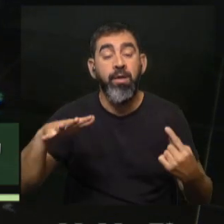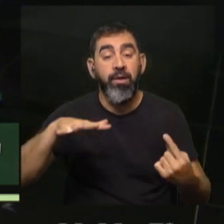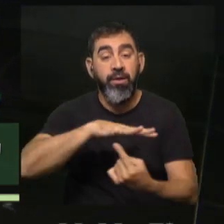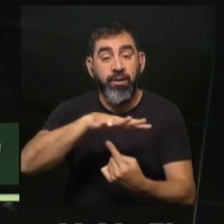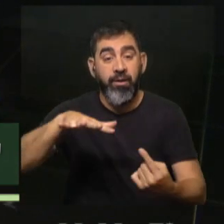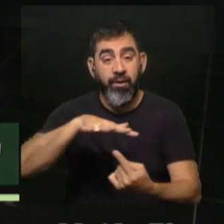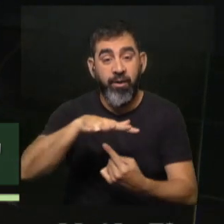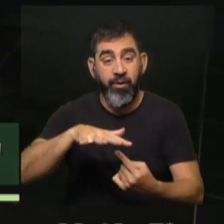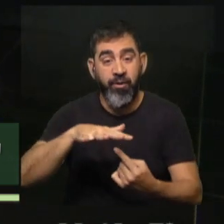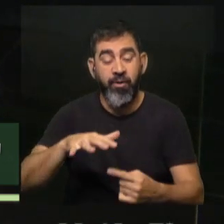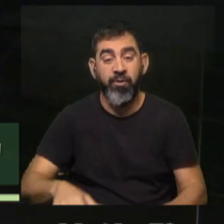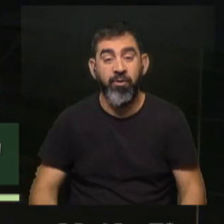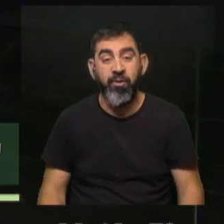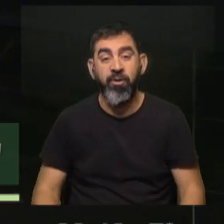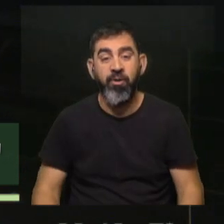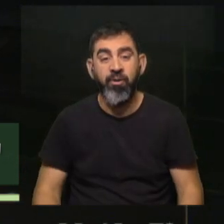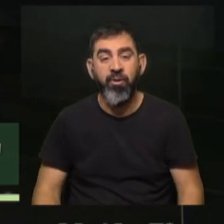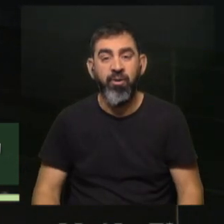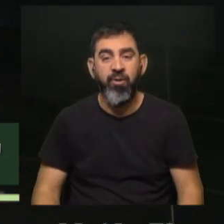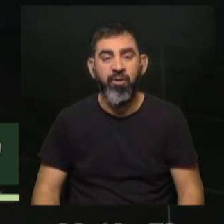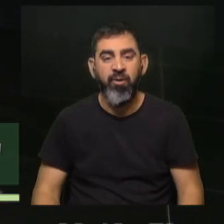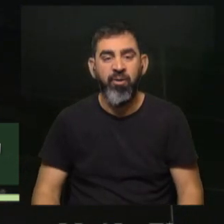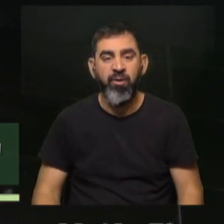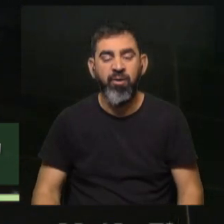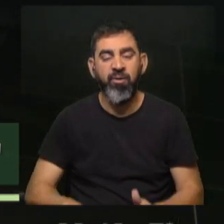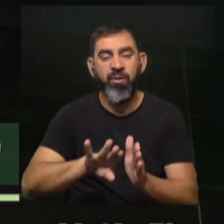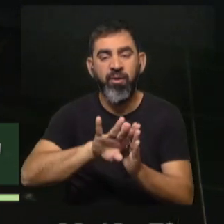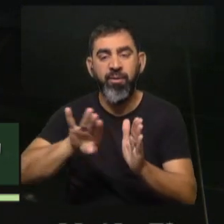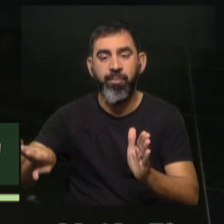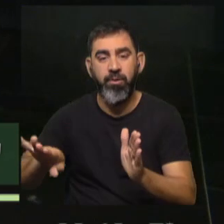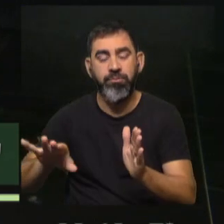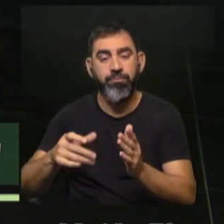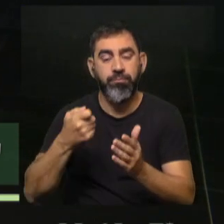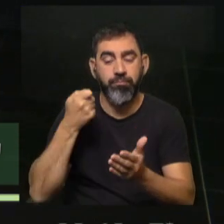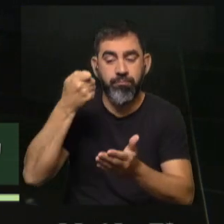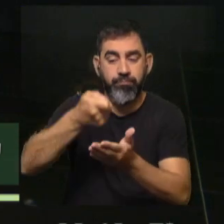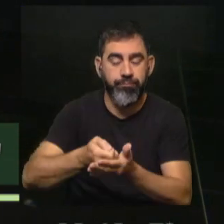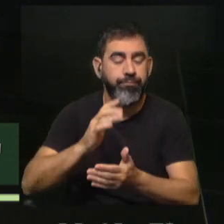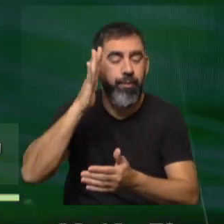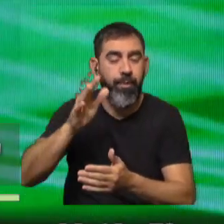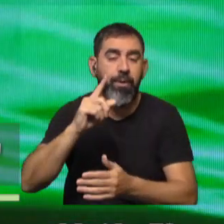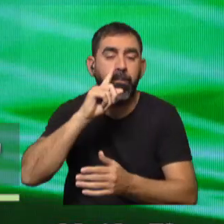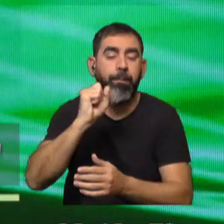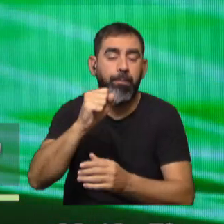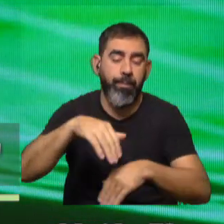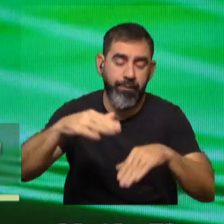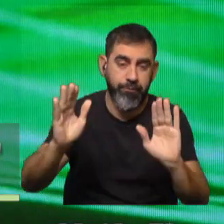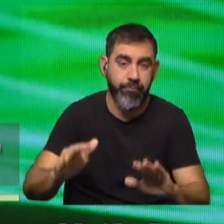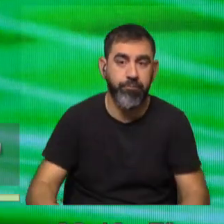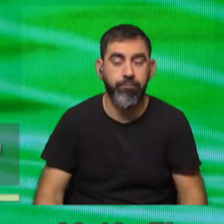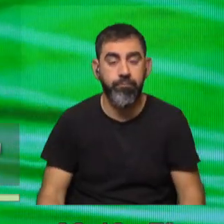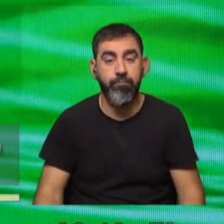ambiente vuelvo a lo mismo independientemente de lo que cueste supongamos que cuesta mil pesos